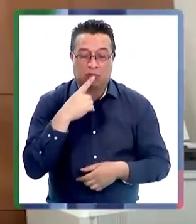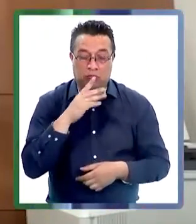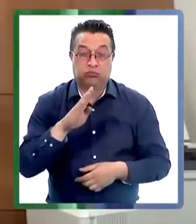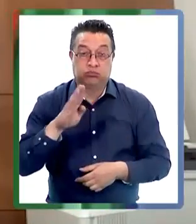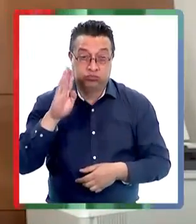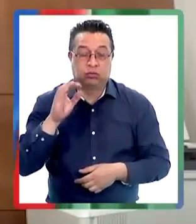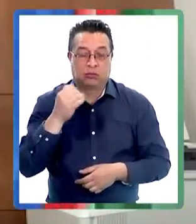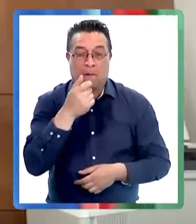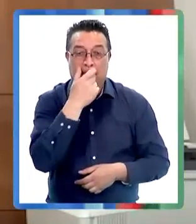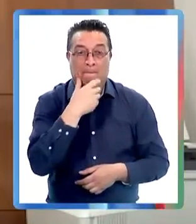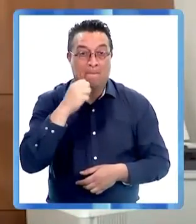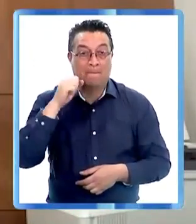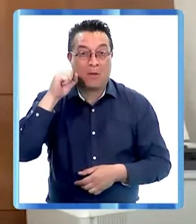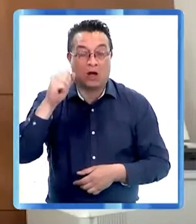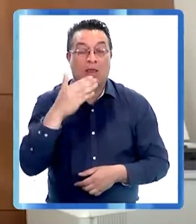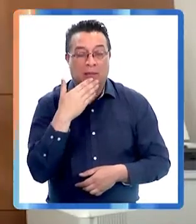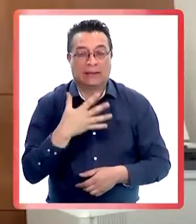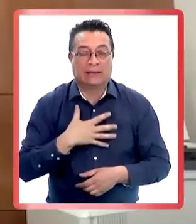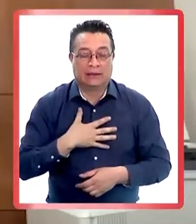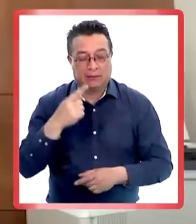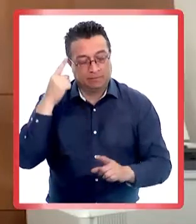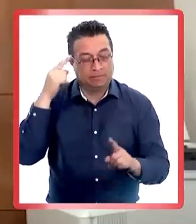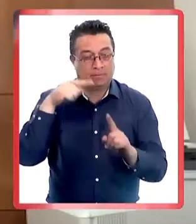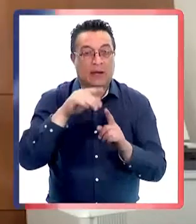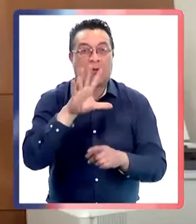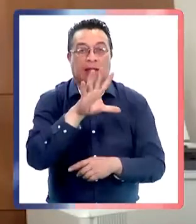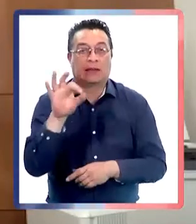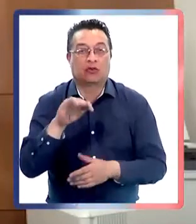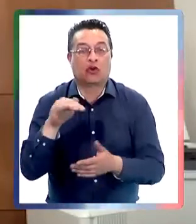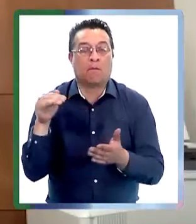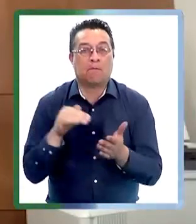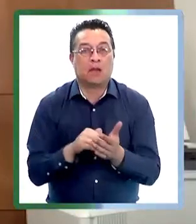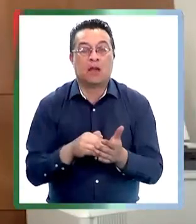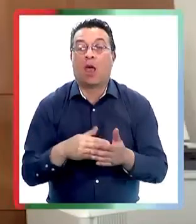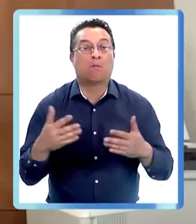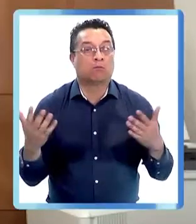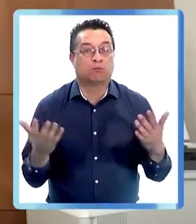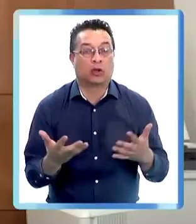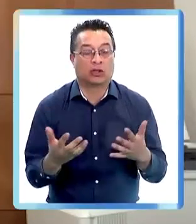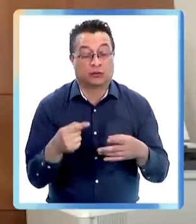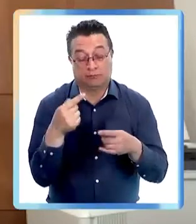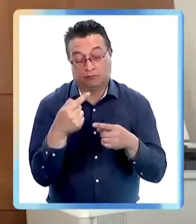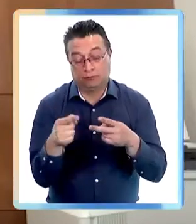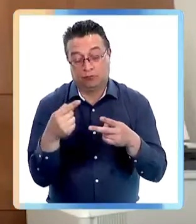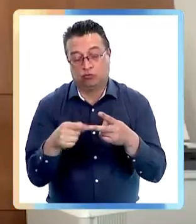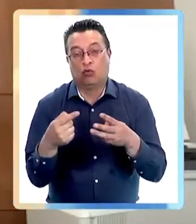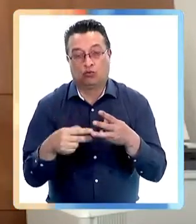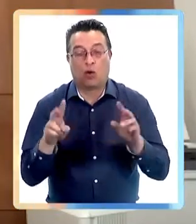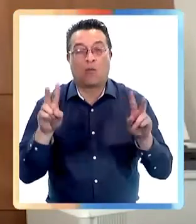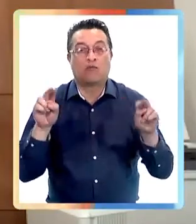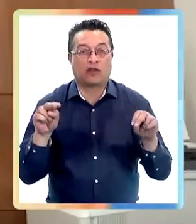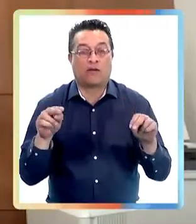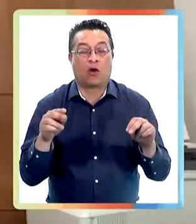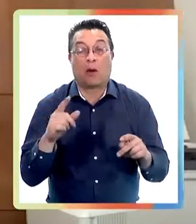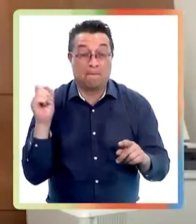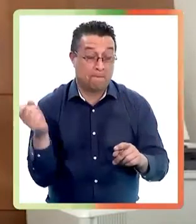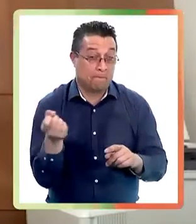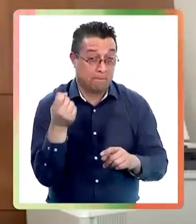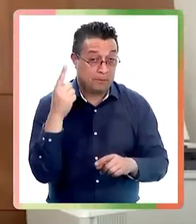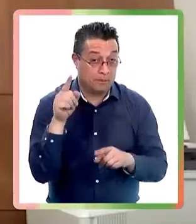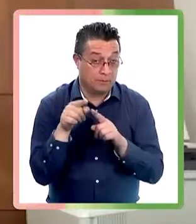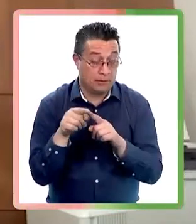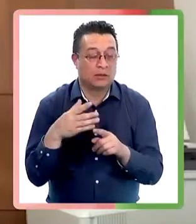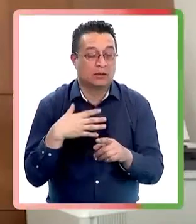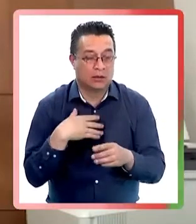del presidente Gabriel Boric de llegar a la suma de 500.000 pesos, Francisco, porque por varias razones, pero mira, la principal que